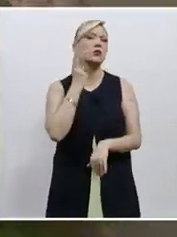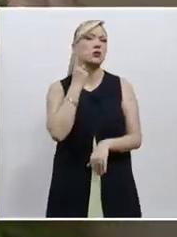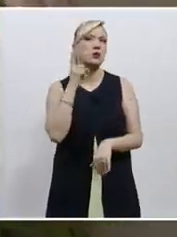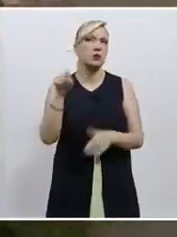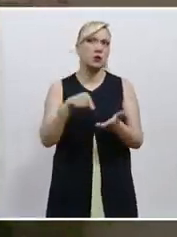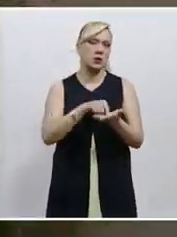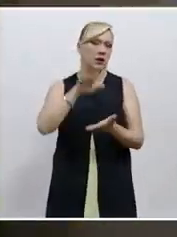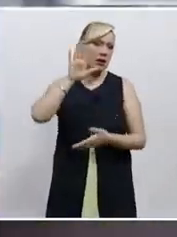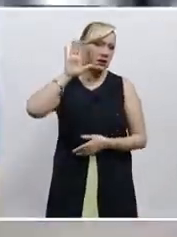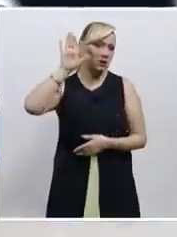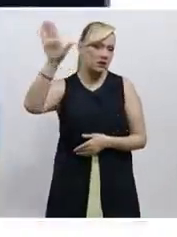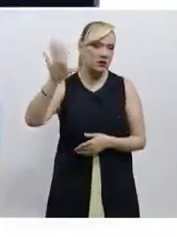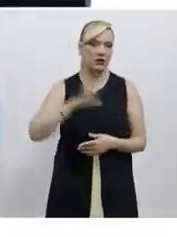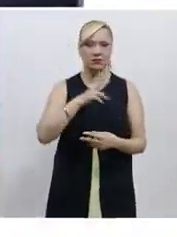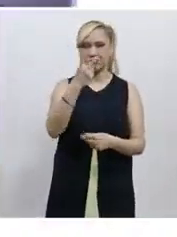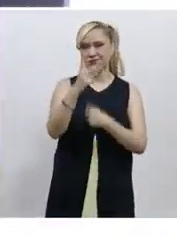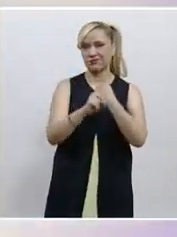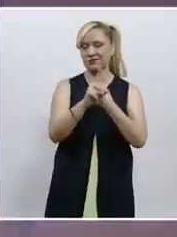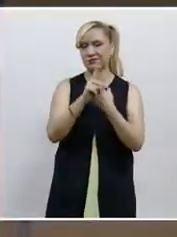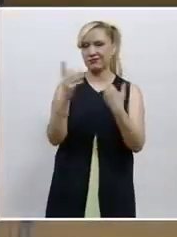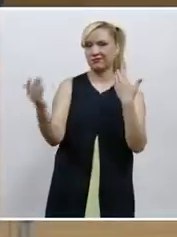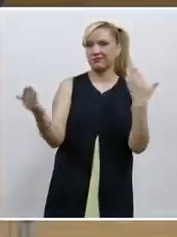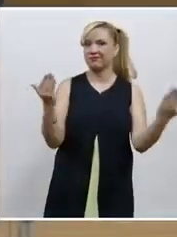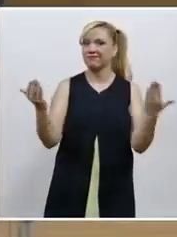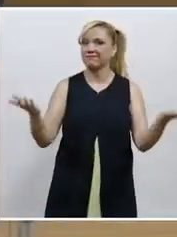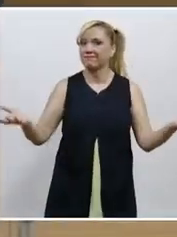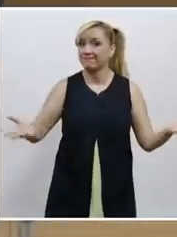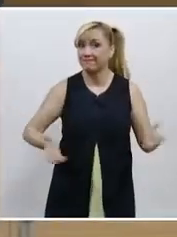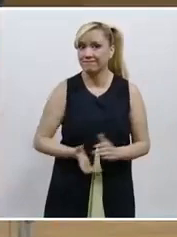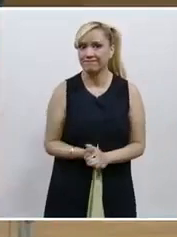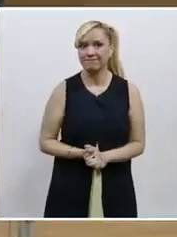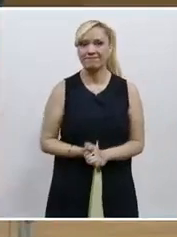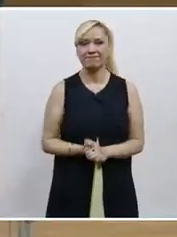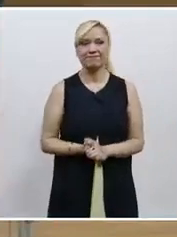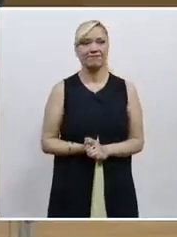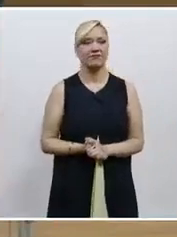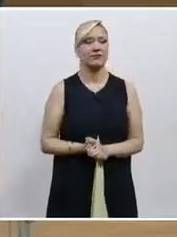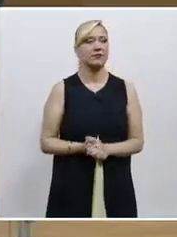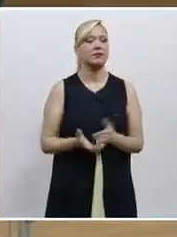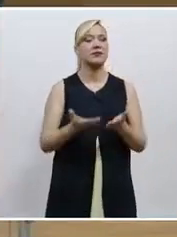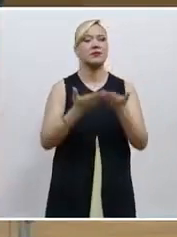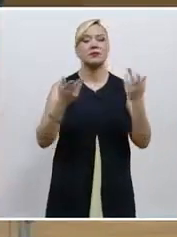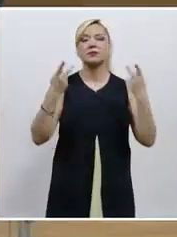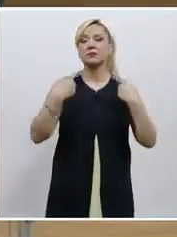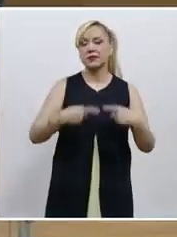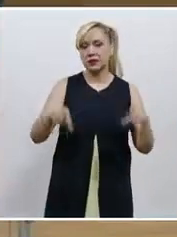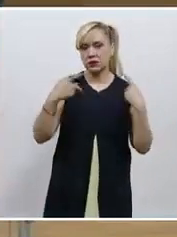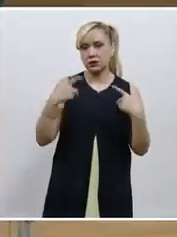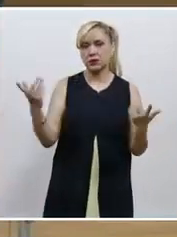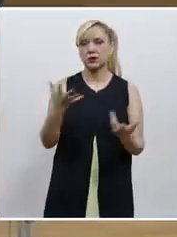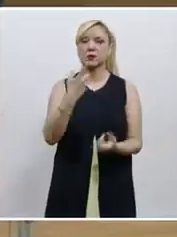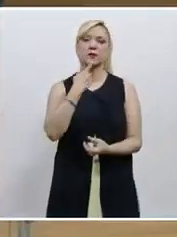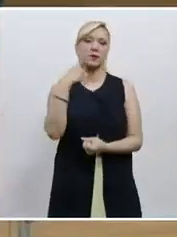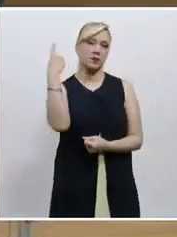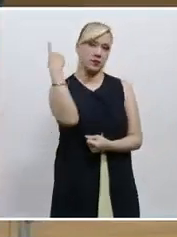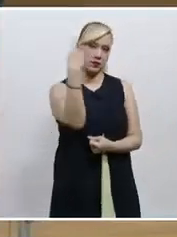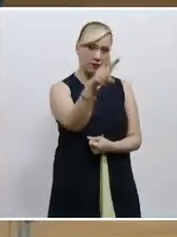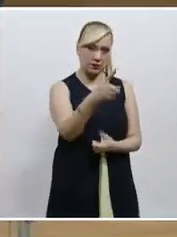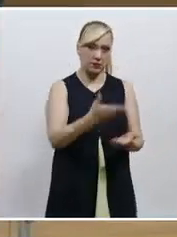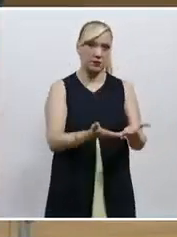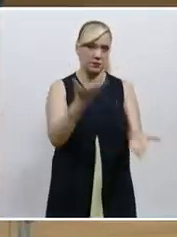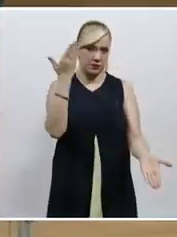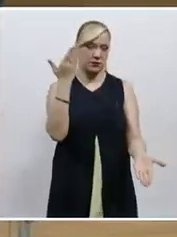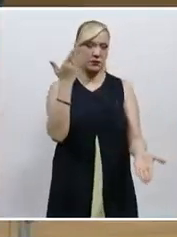local. La persona que presentó la denuncia en este